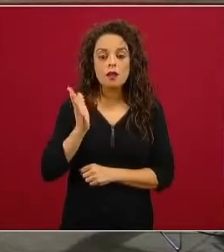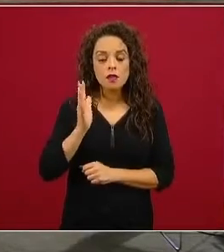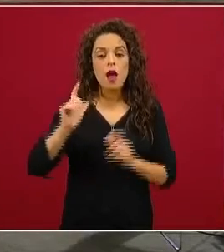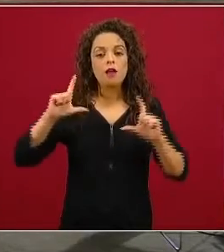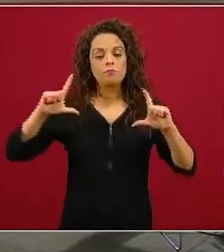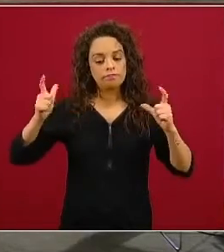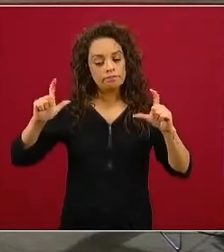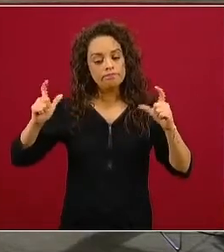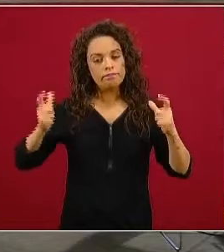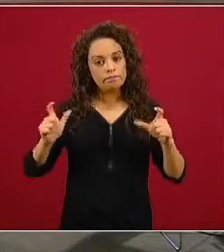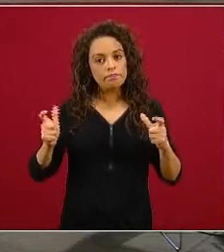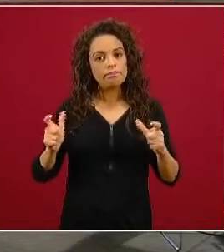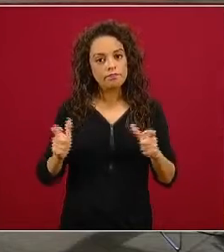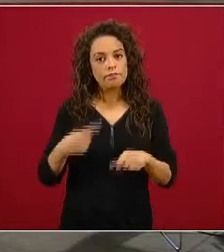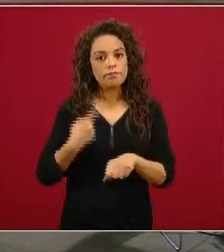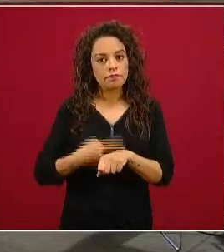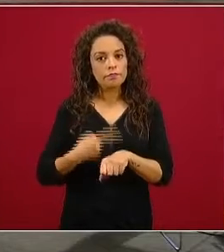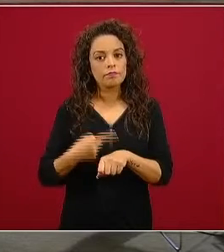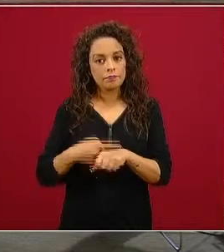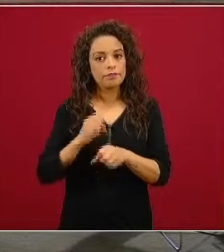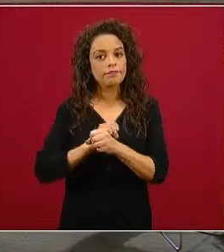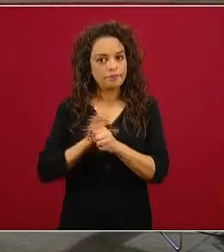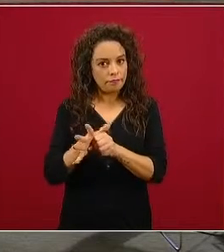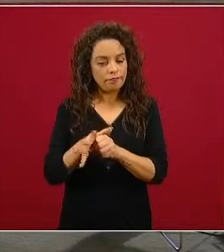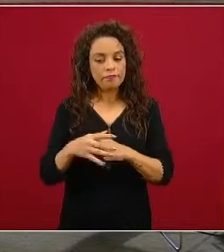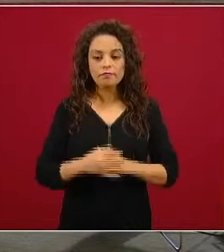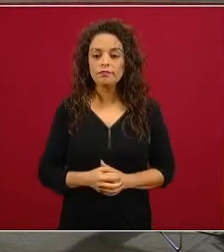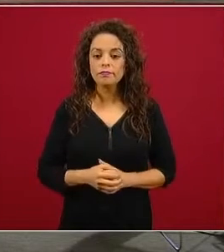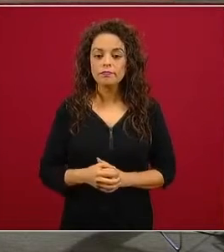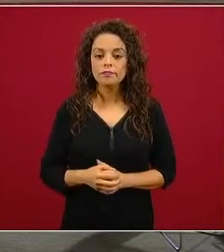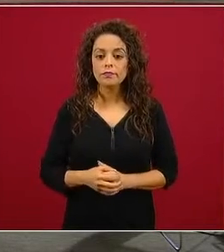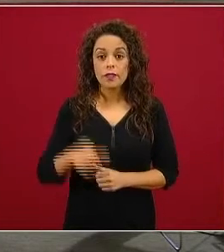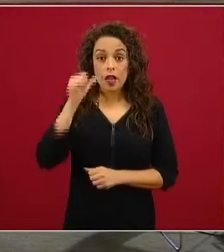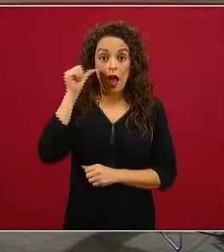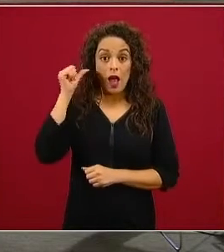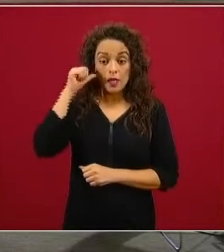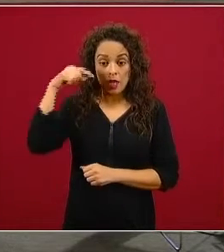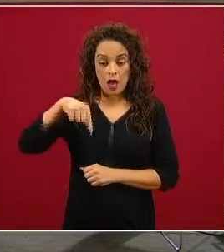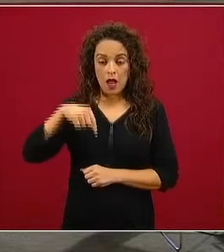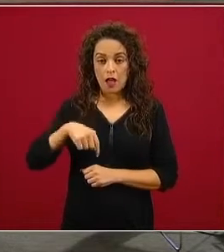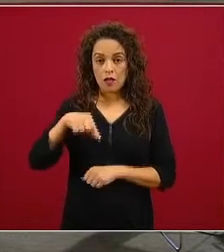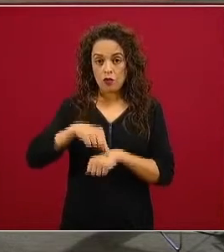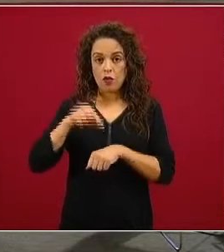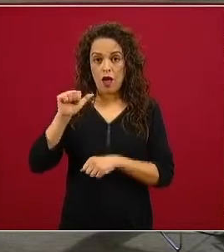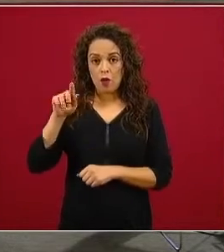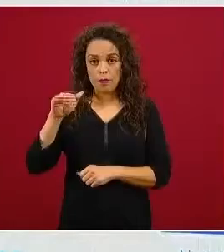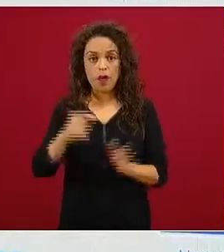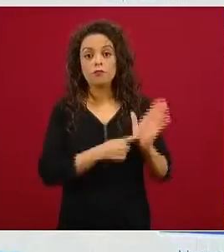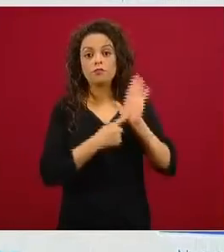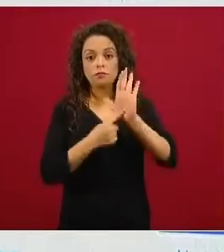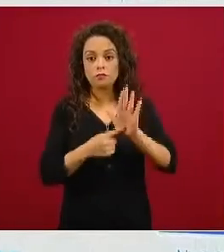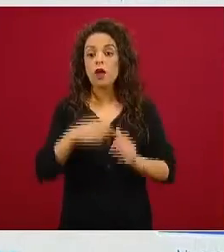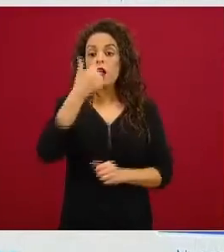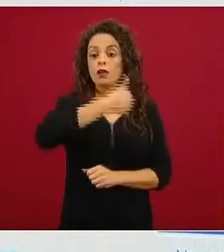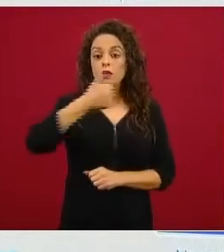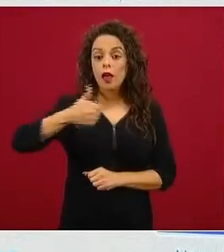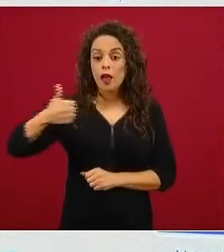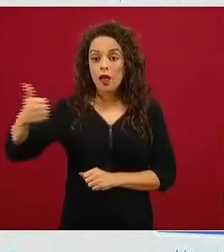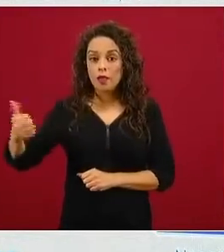semana 38 en la que estamos empezando, con 38% de positividad. Este es un elemento muy estimulante porque habla